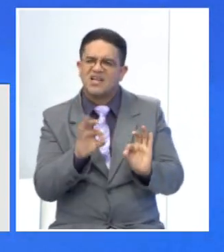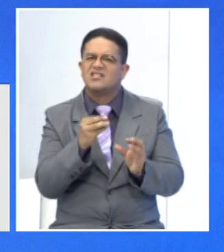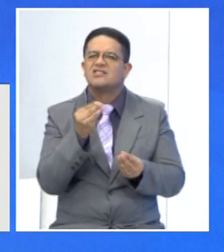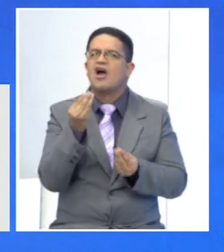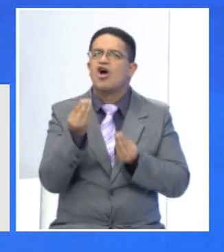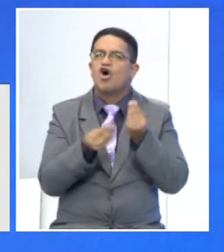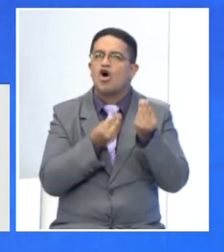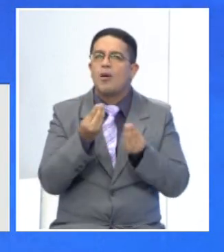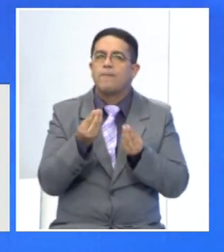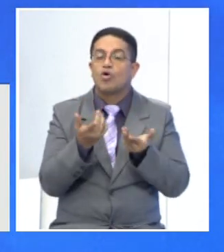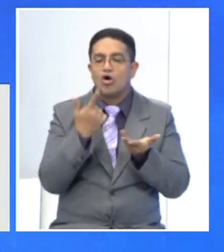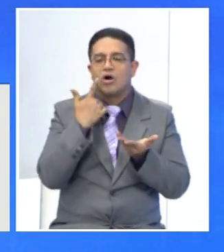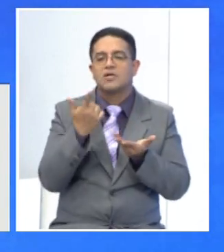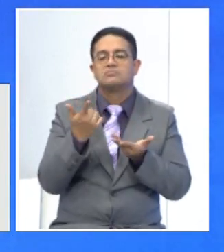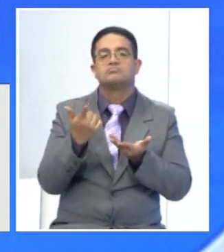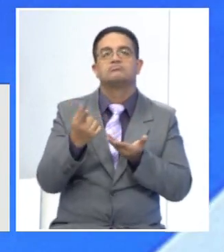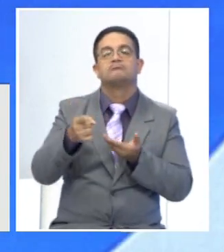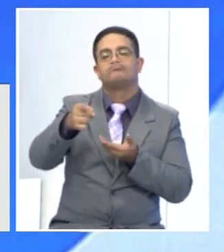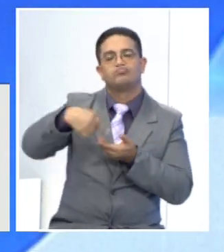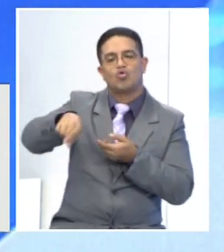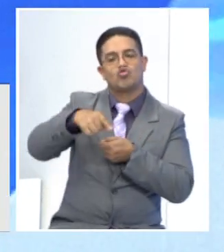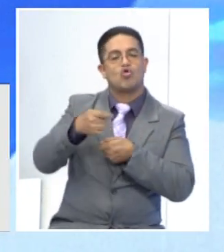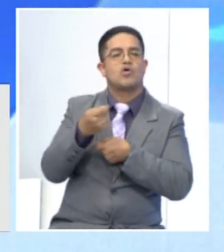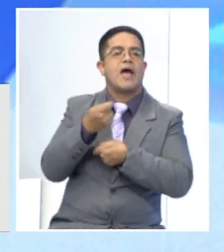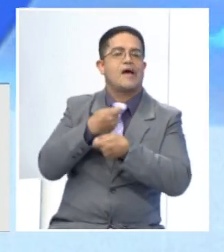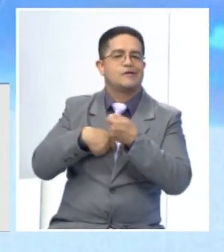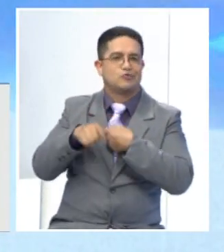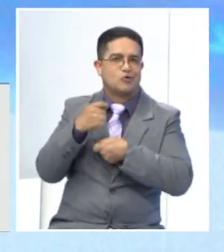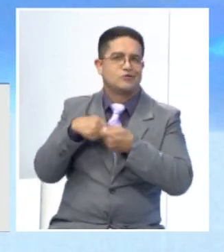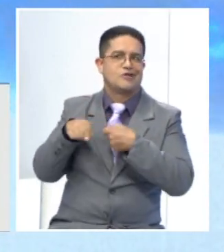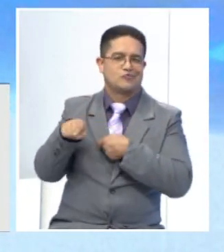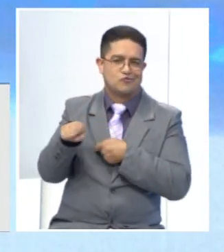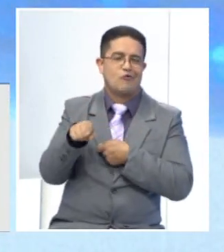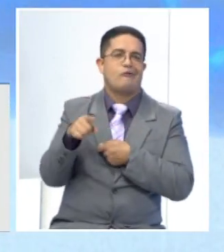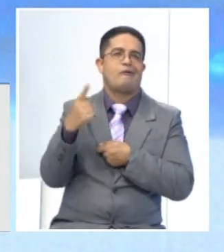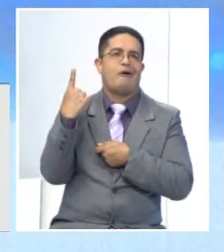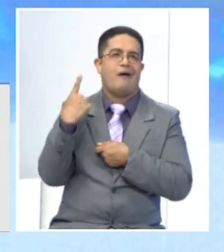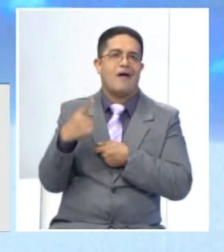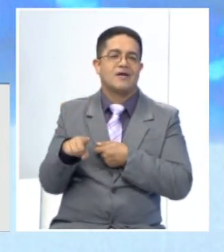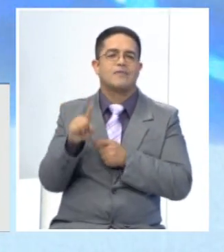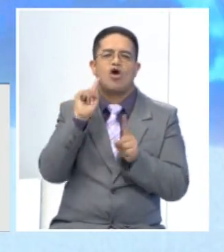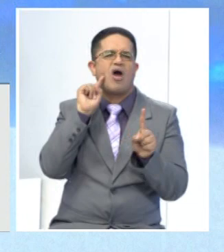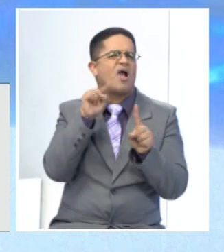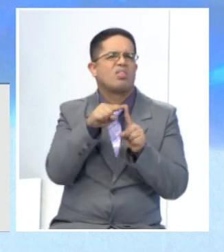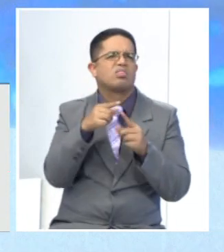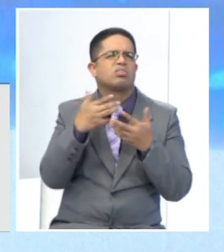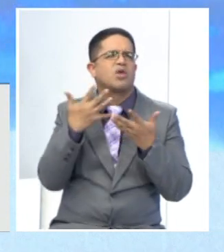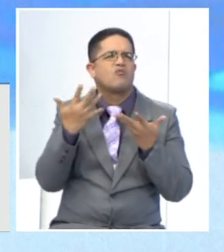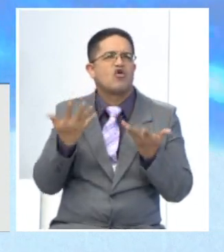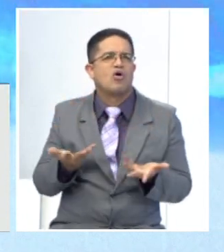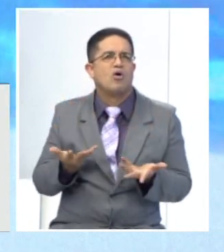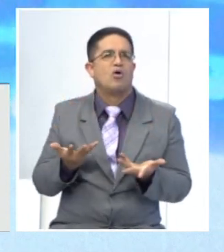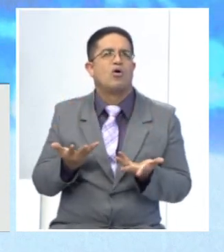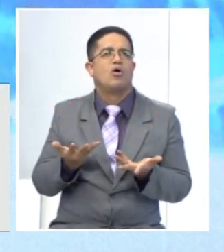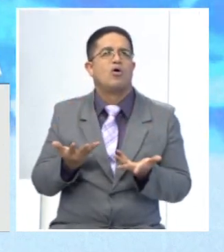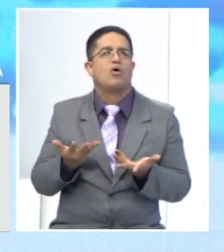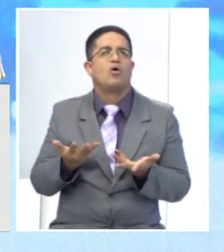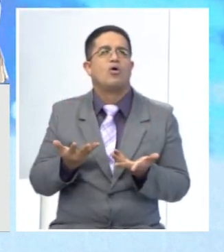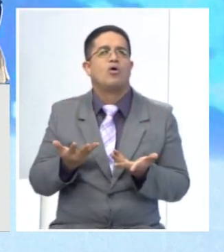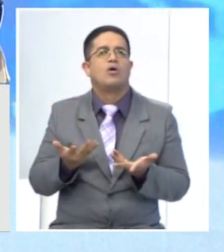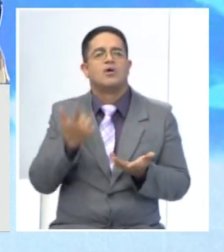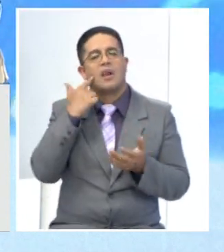todo lo que es la Asociación Venezolana de Medicina Reproductiva y la Sociedad Obstetricia y Ginecología. El objetivo es llegar,